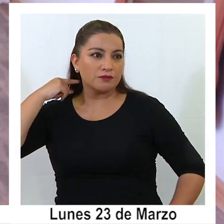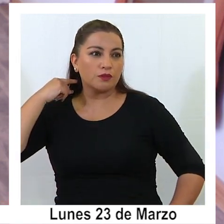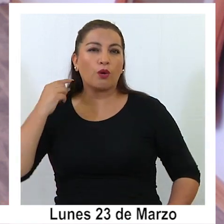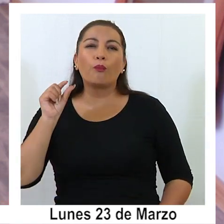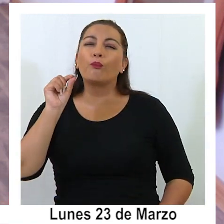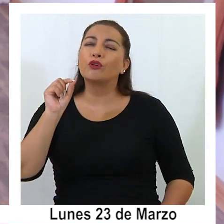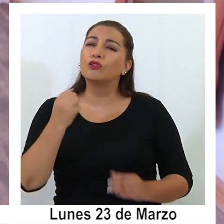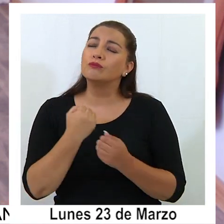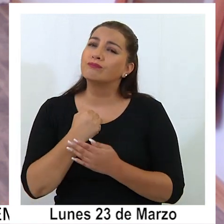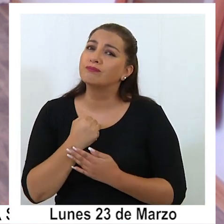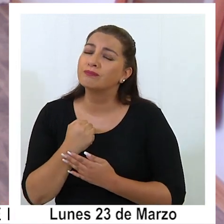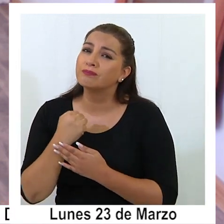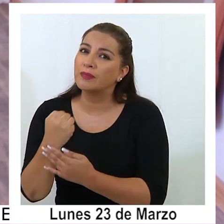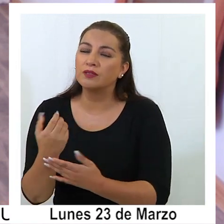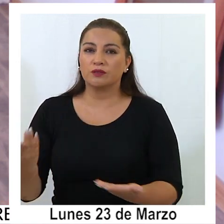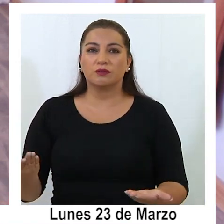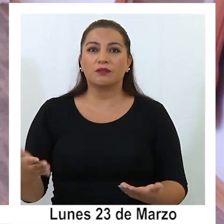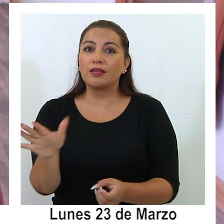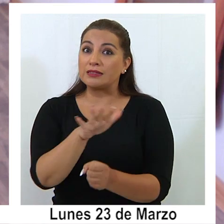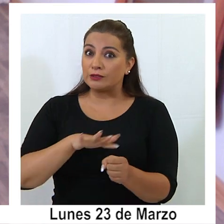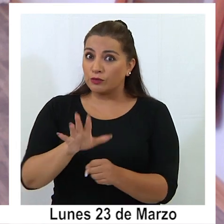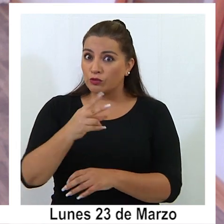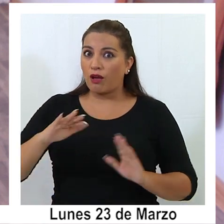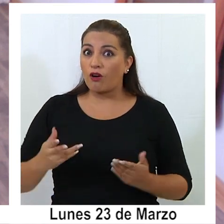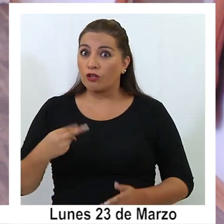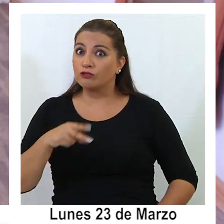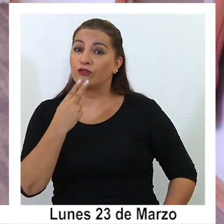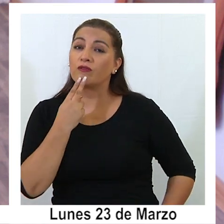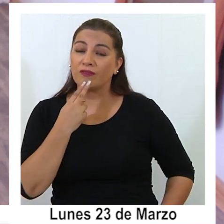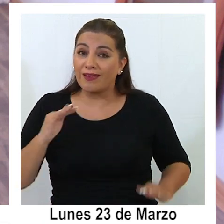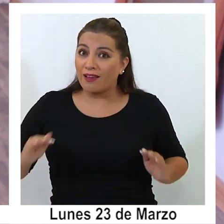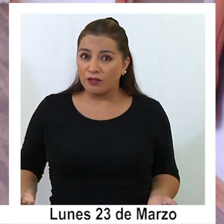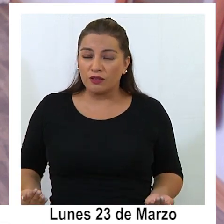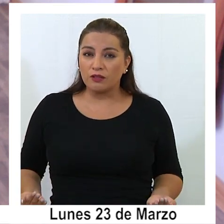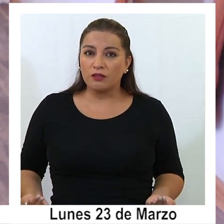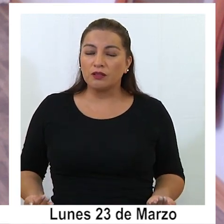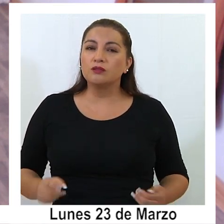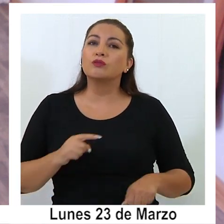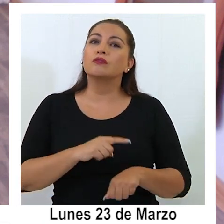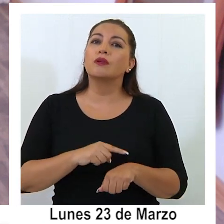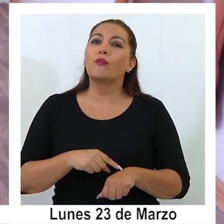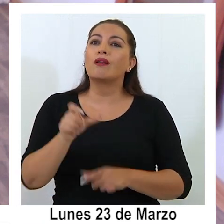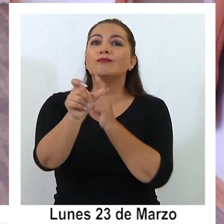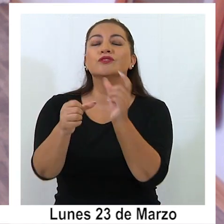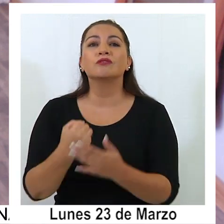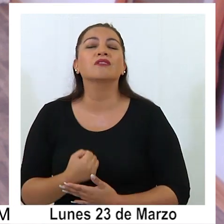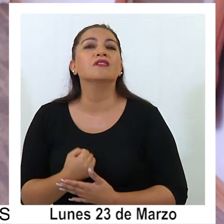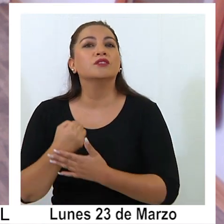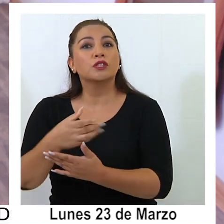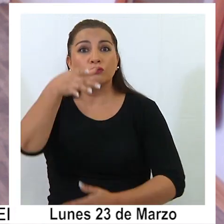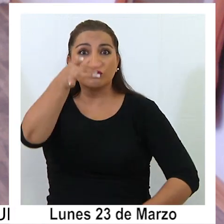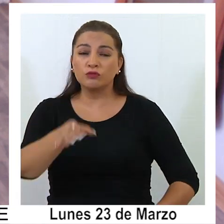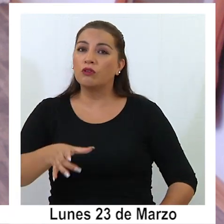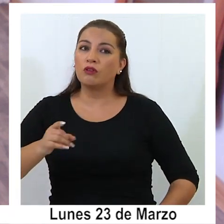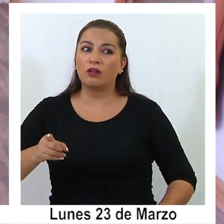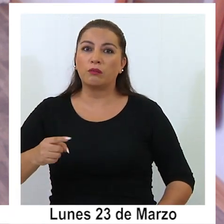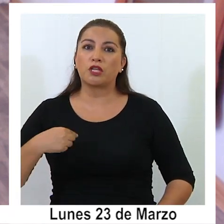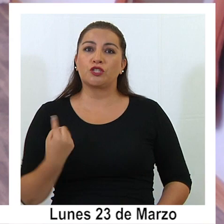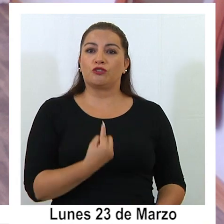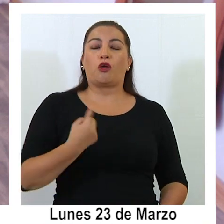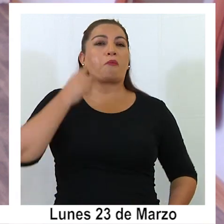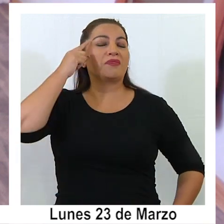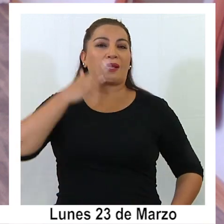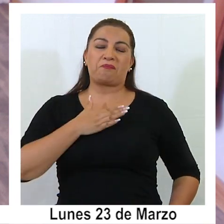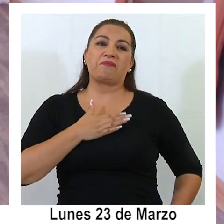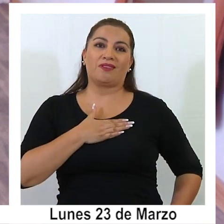un poquito más solidarios. Creo que en la circunstancia en la que nosotros nos encontramos ahora es un momento de ser solidarios y no solamente tan